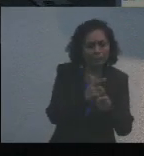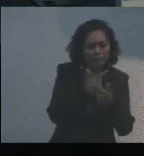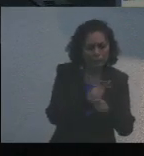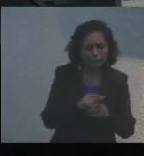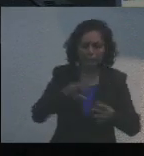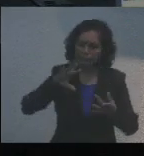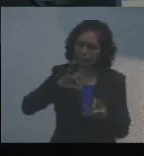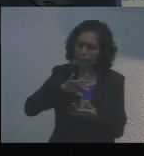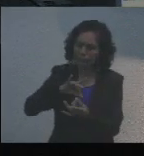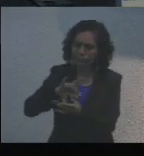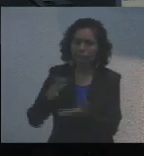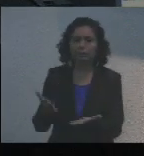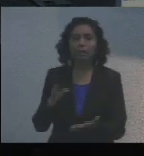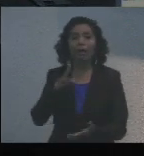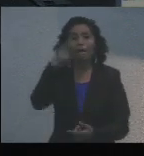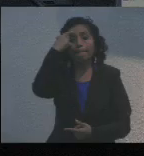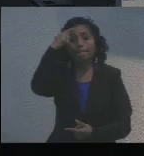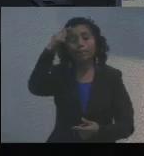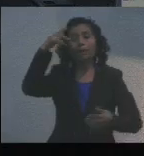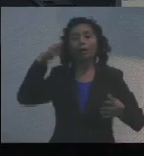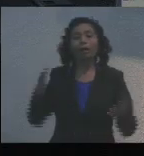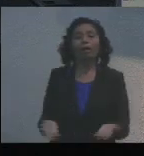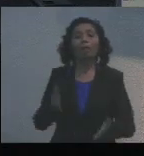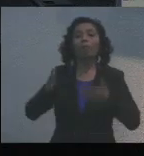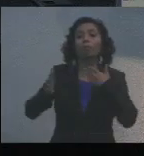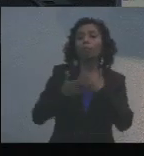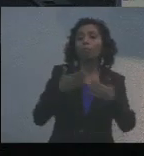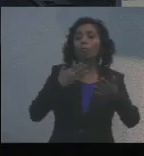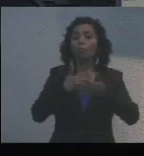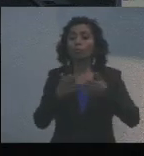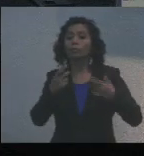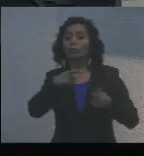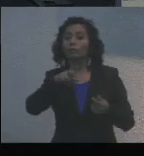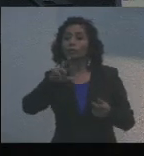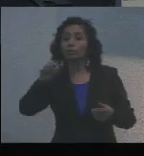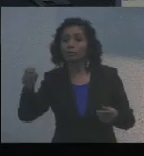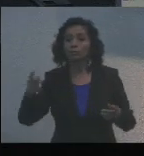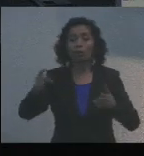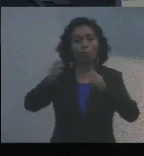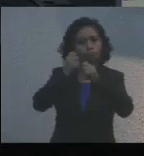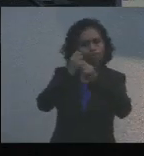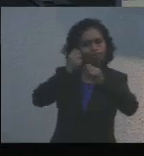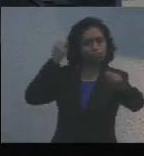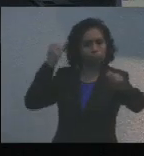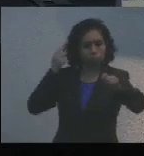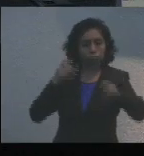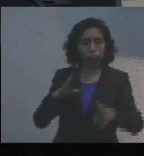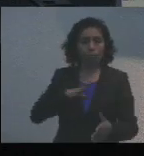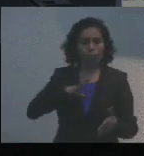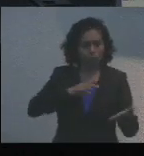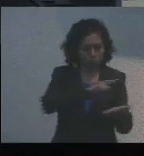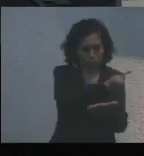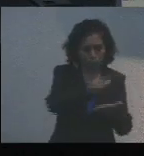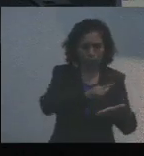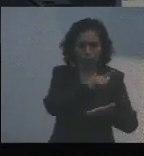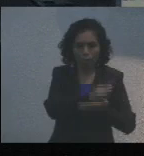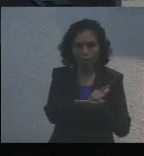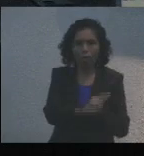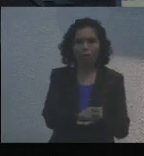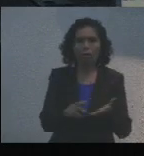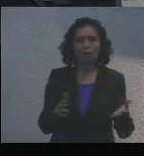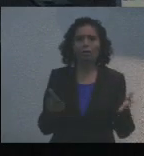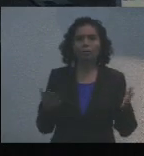para modernizar Quintana Roo y ofrecer un mejor servicio de transporte. La nueva ley de movilidad se enfoca en la innovación y